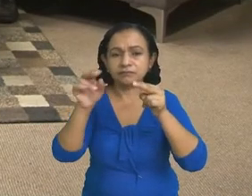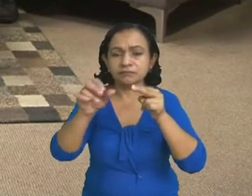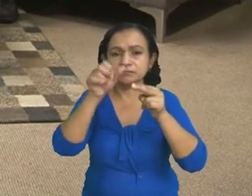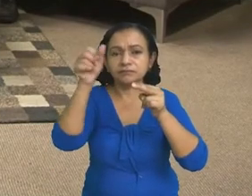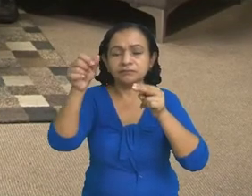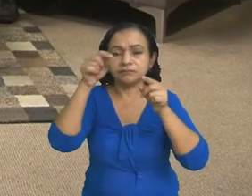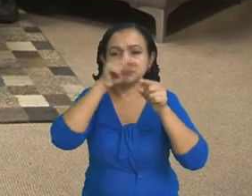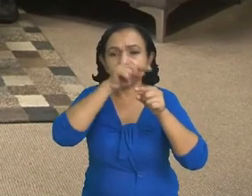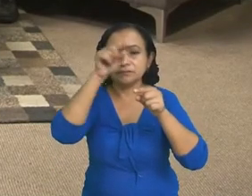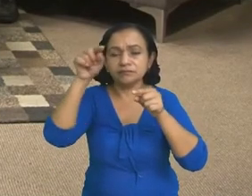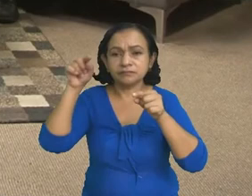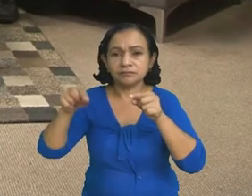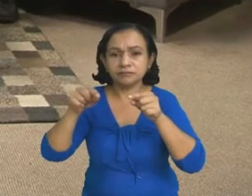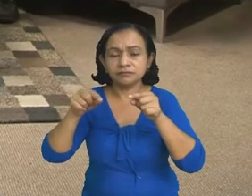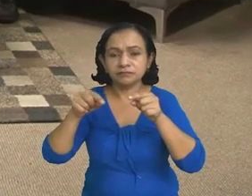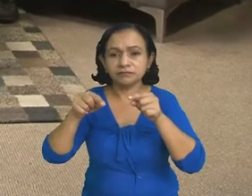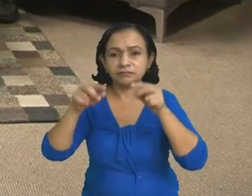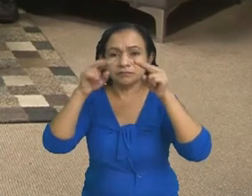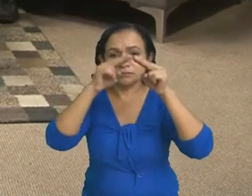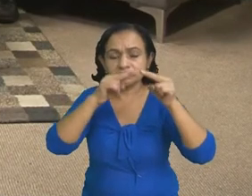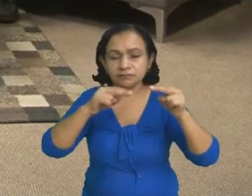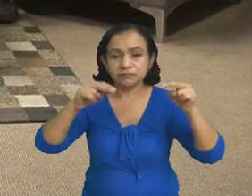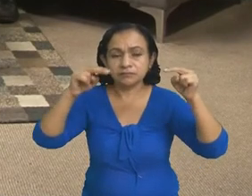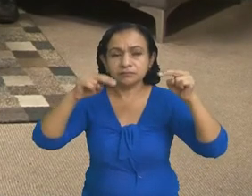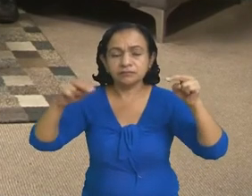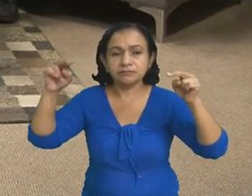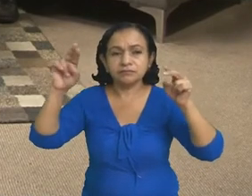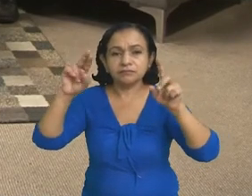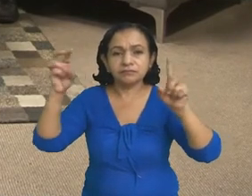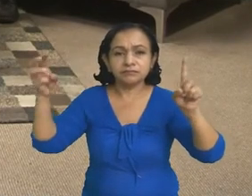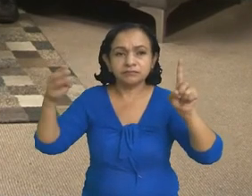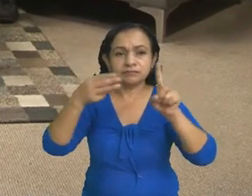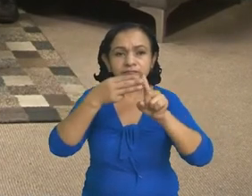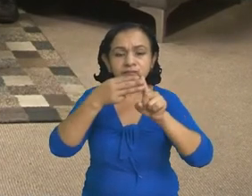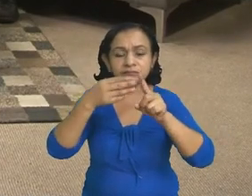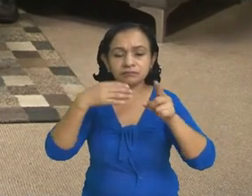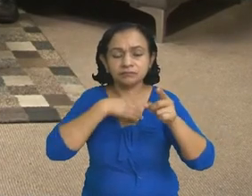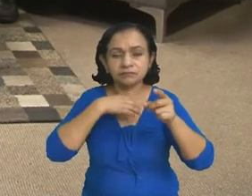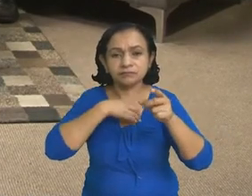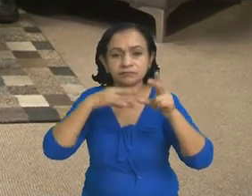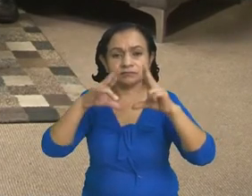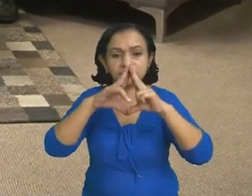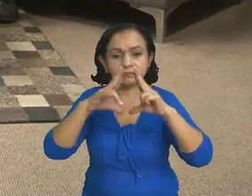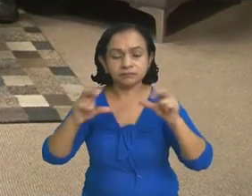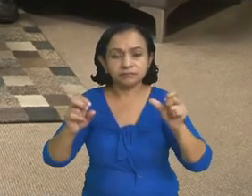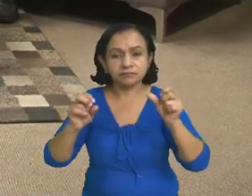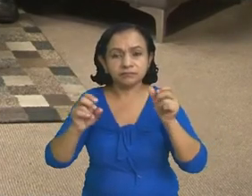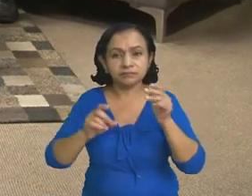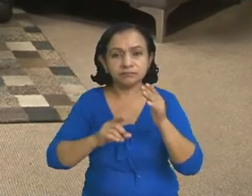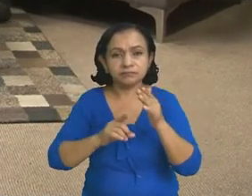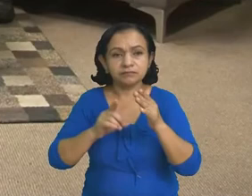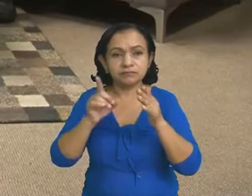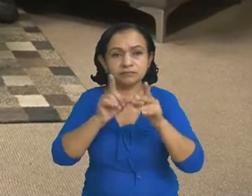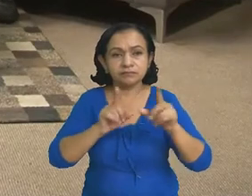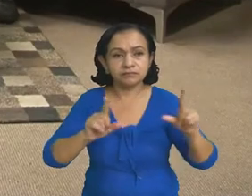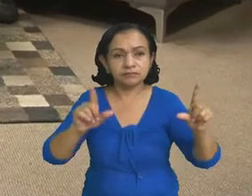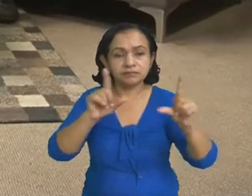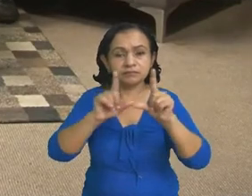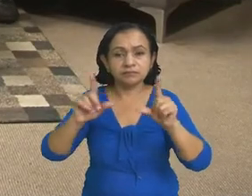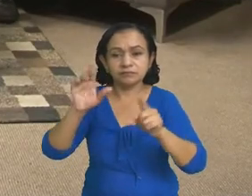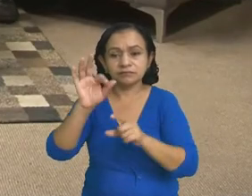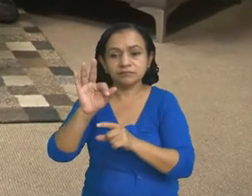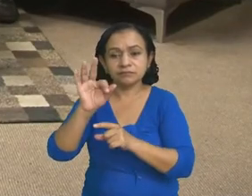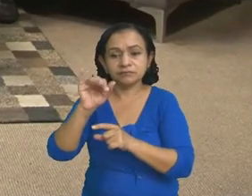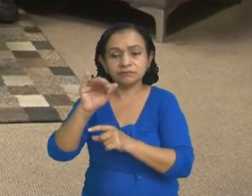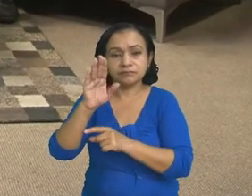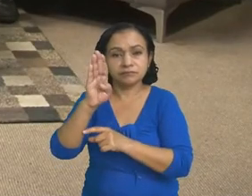puntos de cableado regional. ¿Cómo avanzamos al interno en cuanto a la cobertura y el avance de establecimiento para la fibra? Bueno,